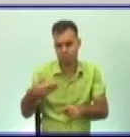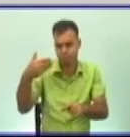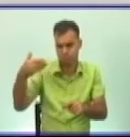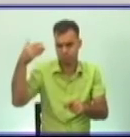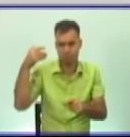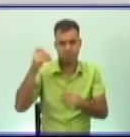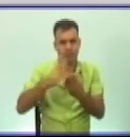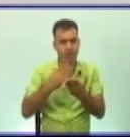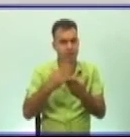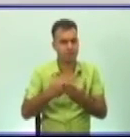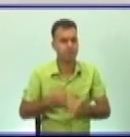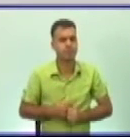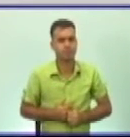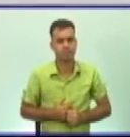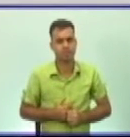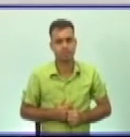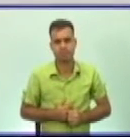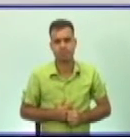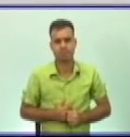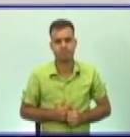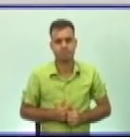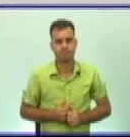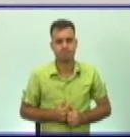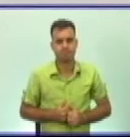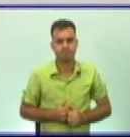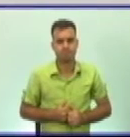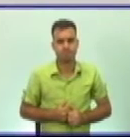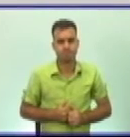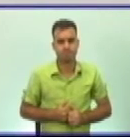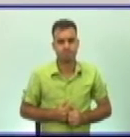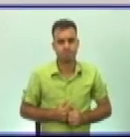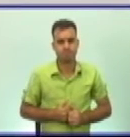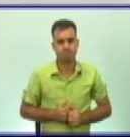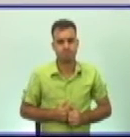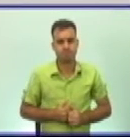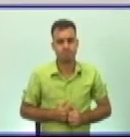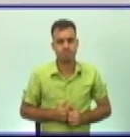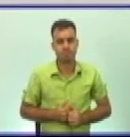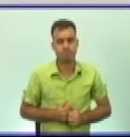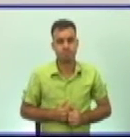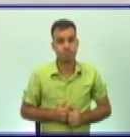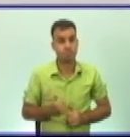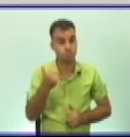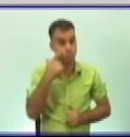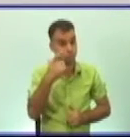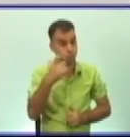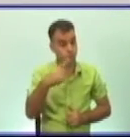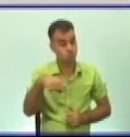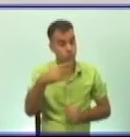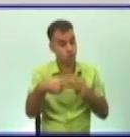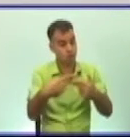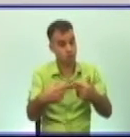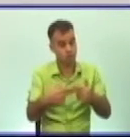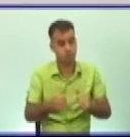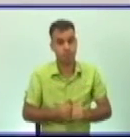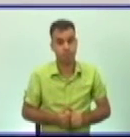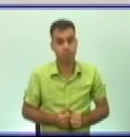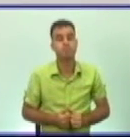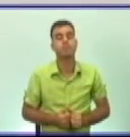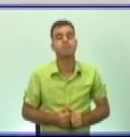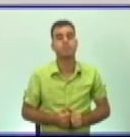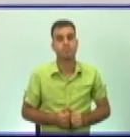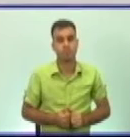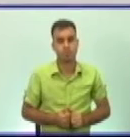anteriores. Tenemos las lecturas del amperímetro. Esto es importante, seguro estoy que